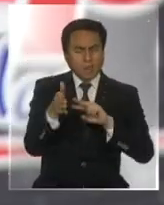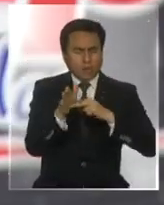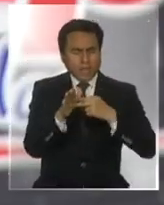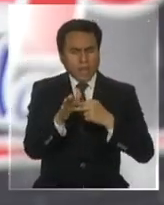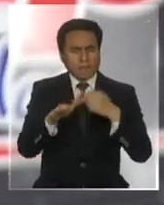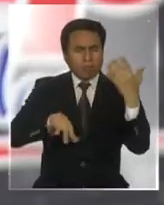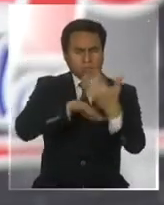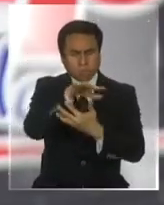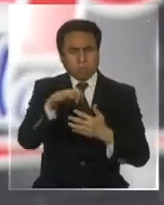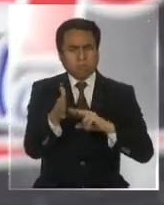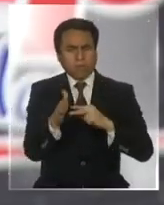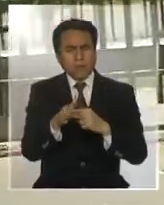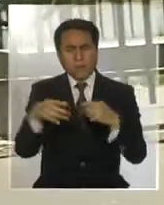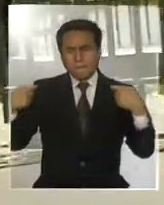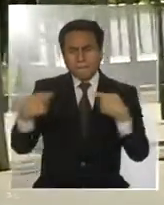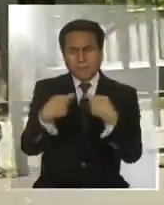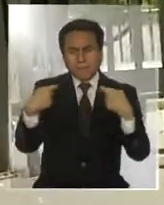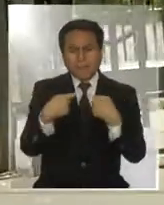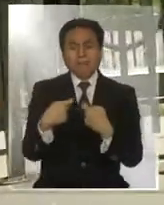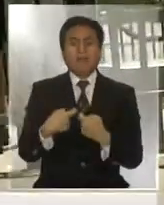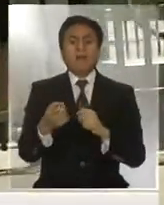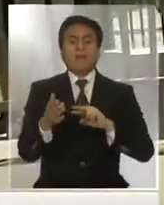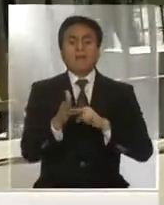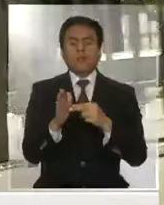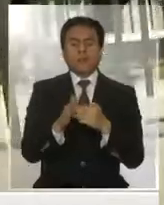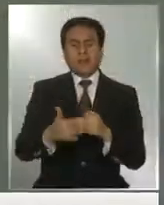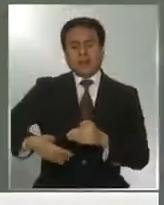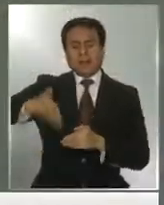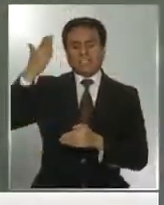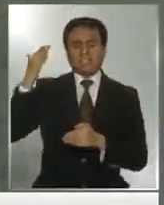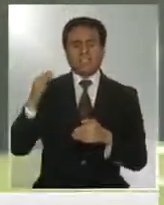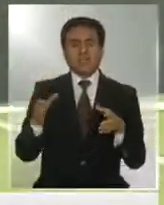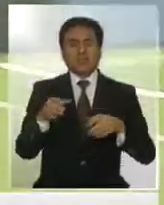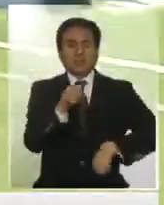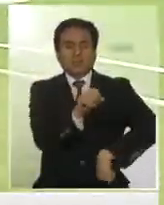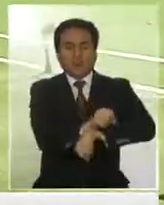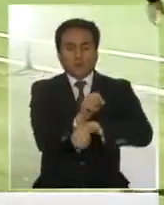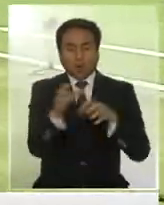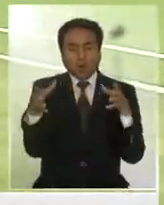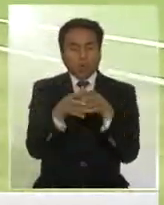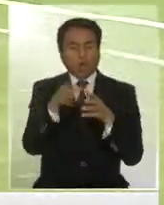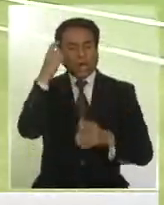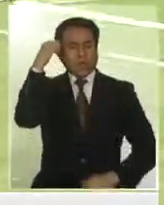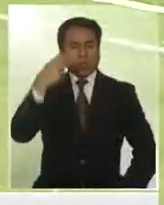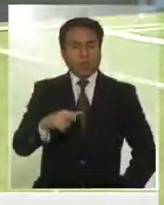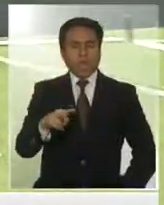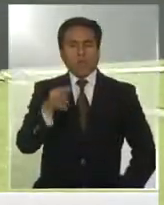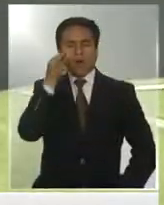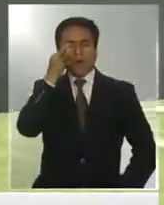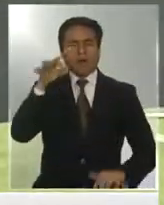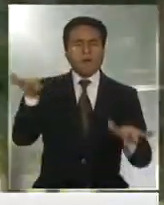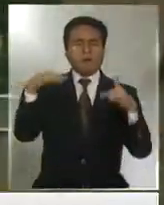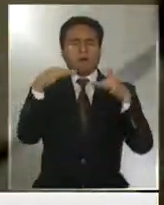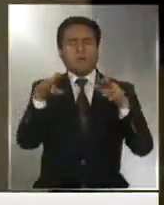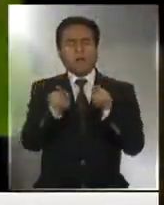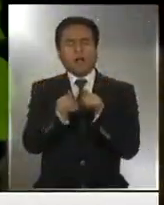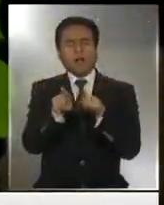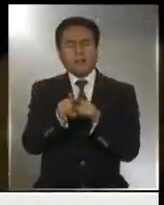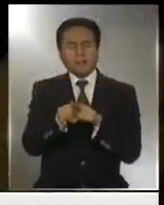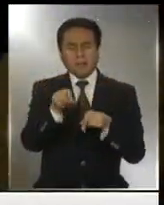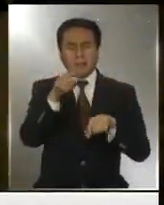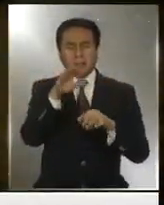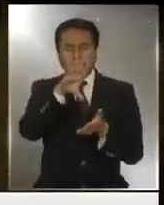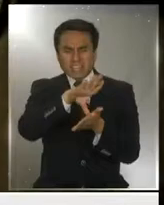problemas de disturbios, de pelea. Problema antiguo de las barras con el fútbol, un grupo que se cree dueño del espectáculo y que con el momento que vive el